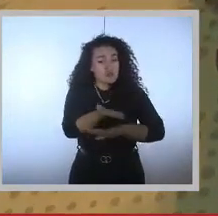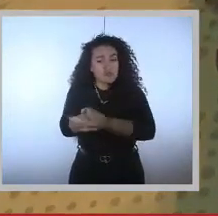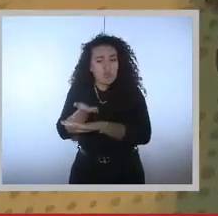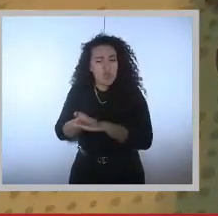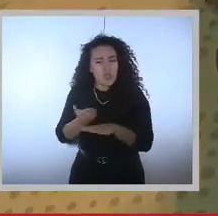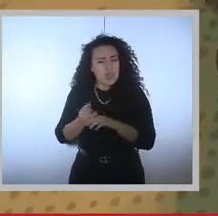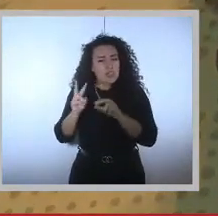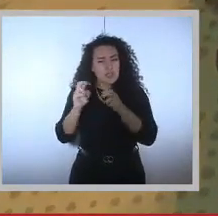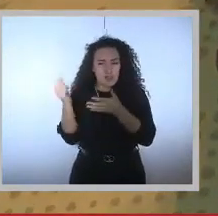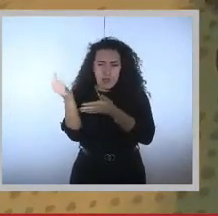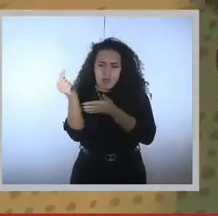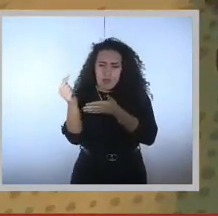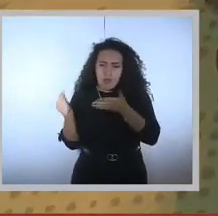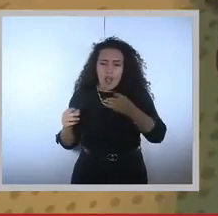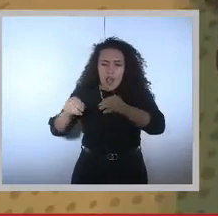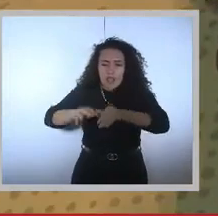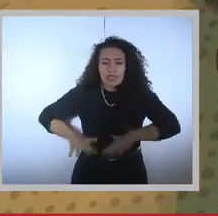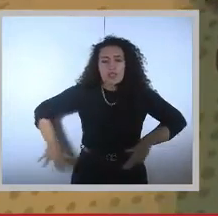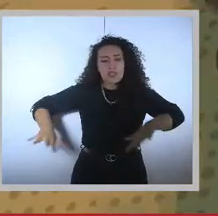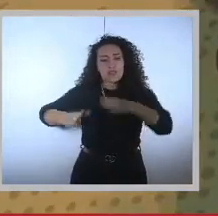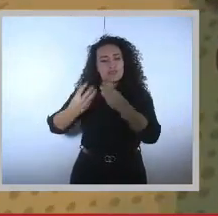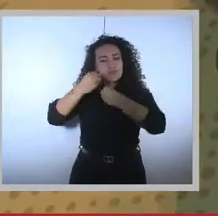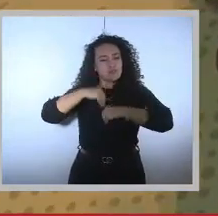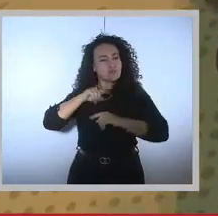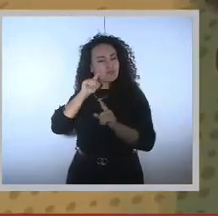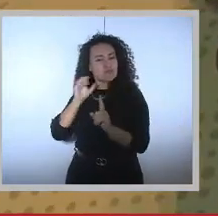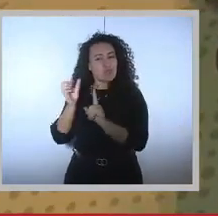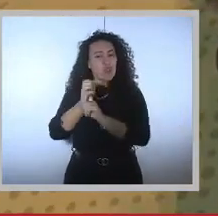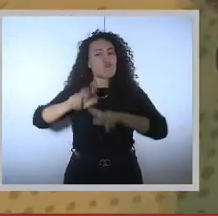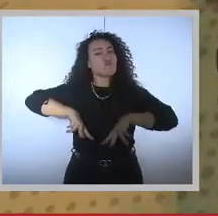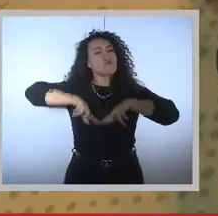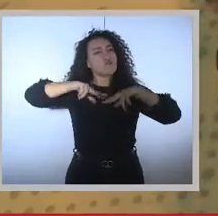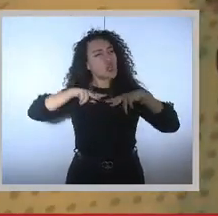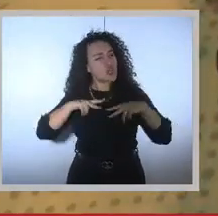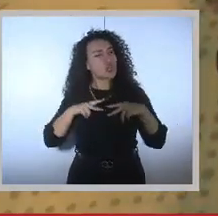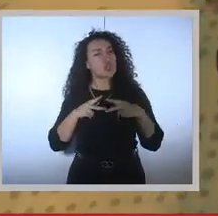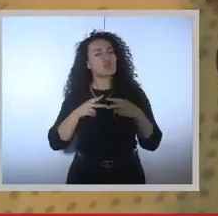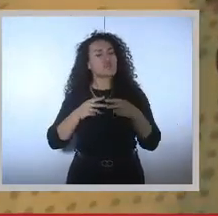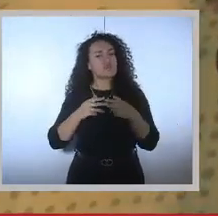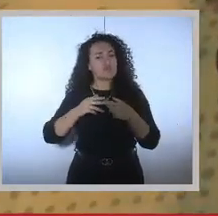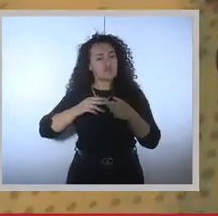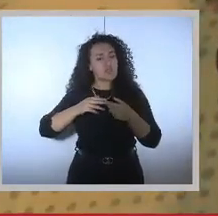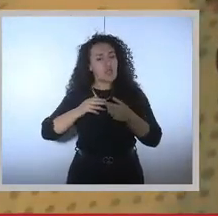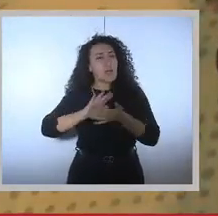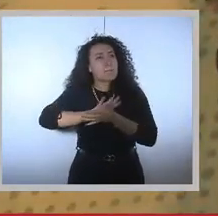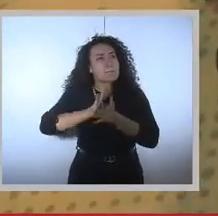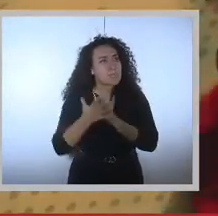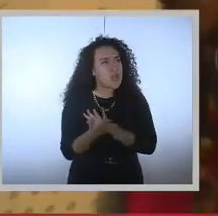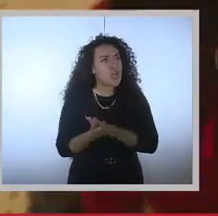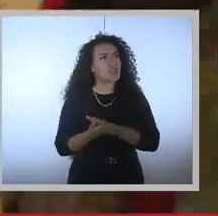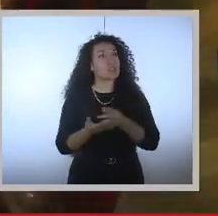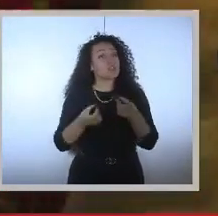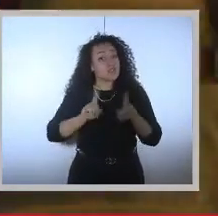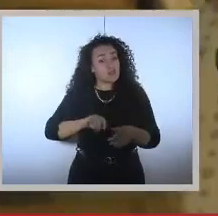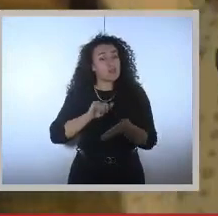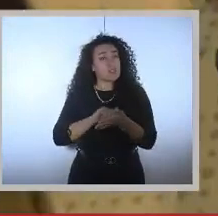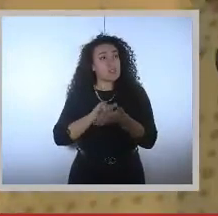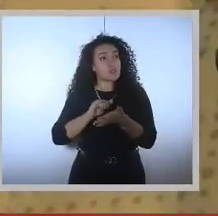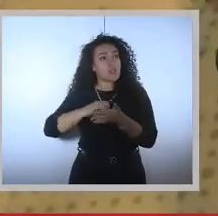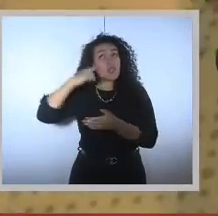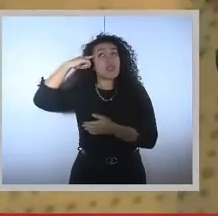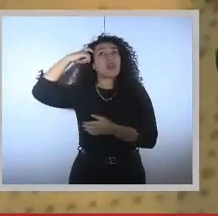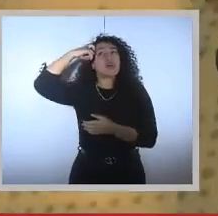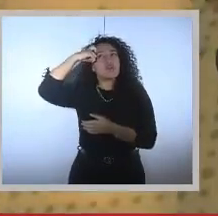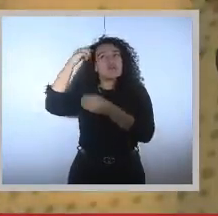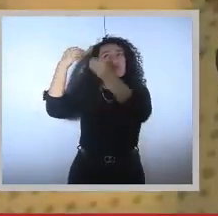ha significado la construcción de la paz, de lo que ha significado también los desafíos de construir